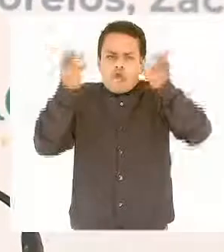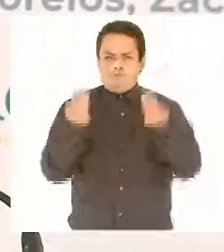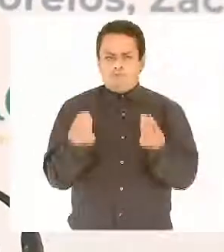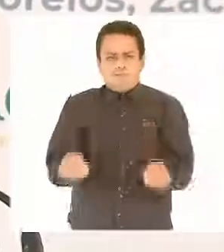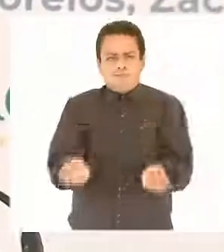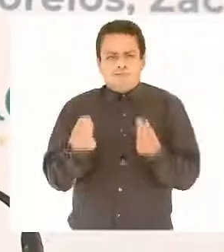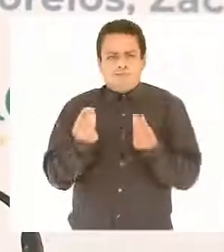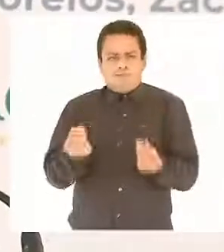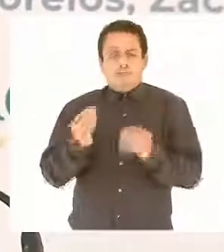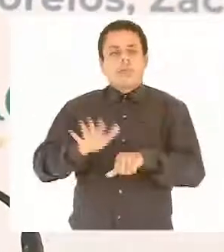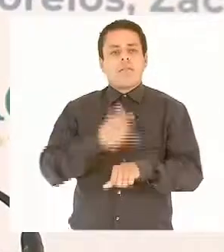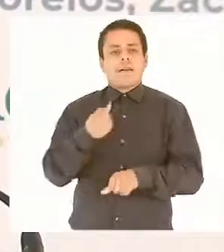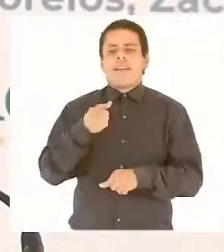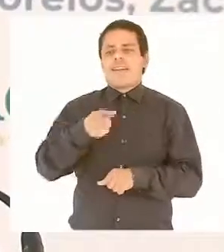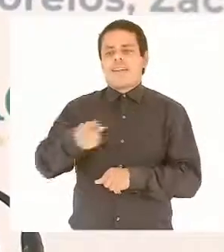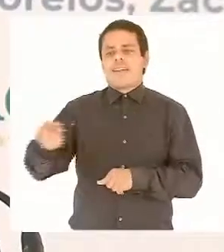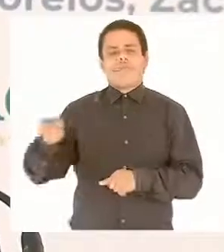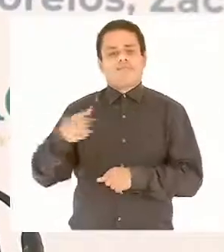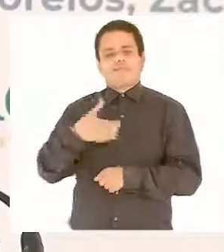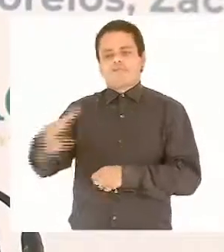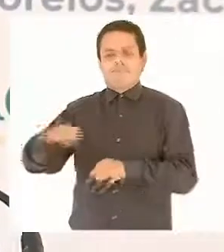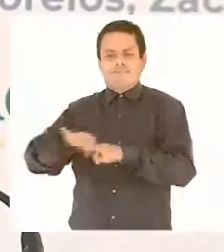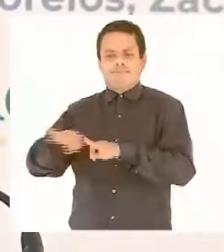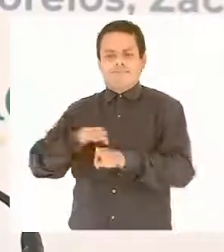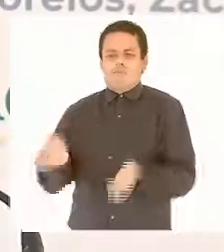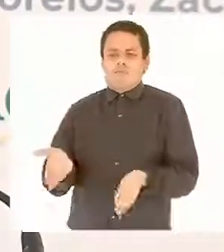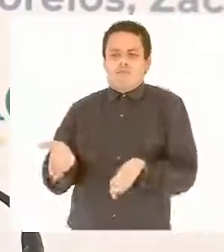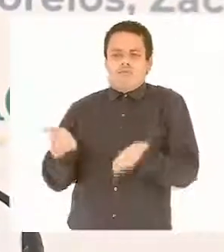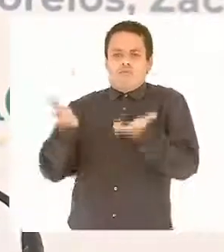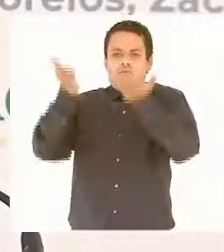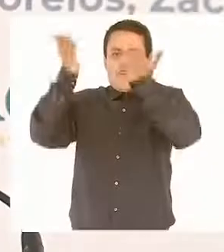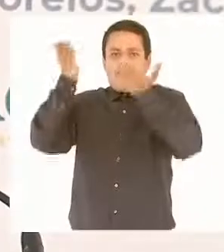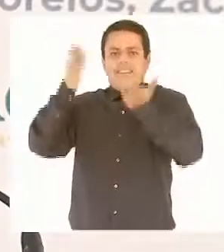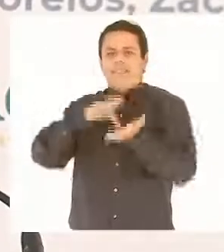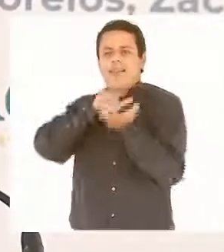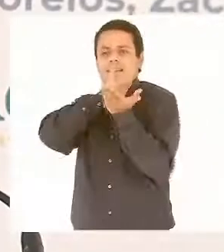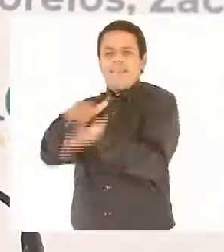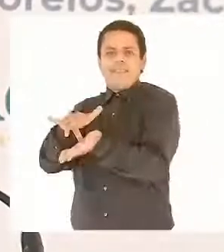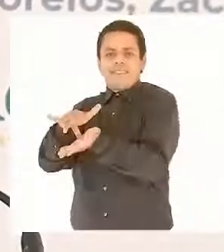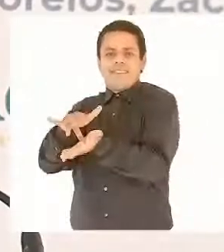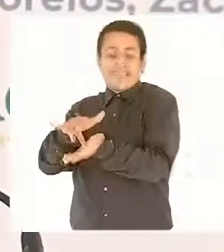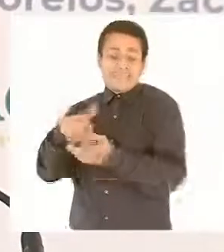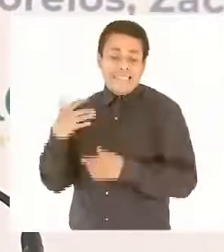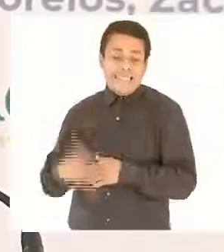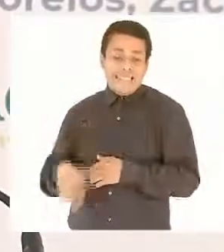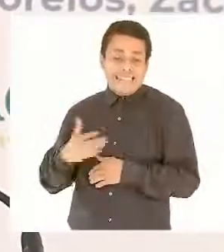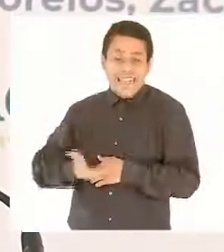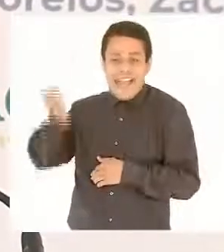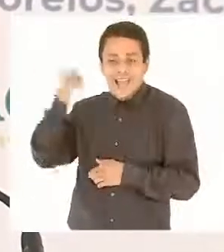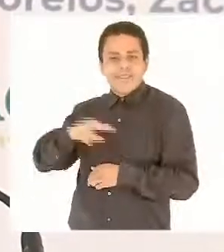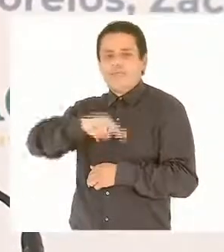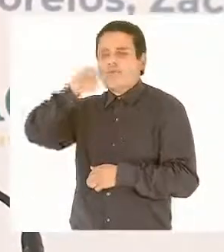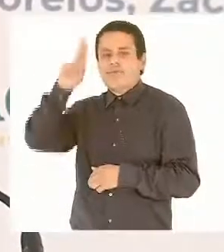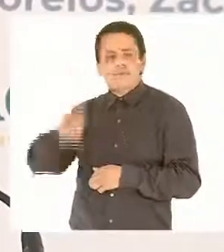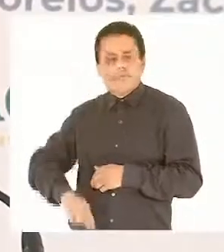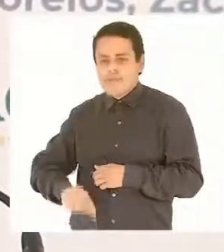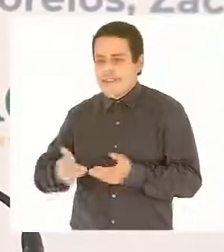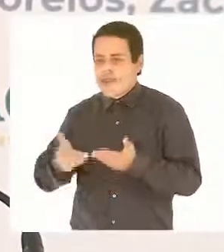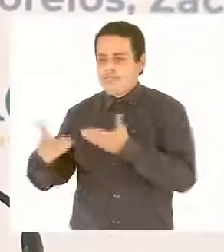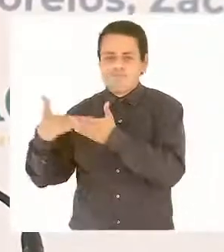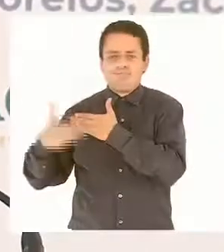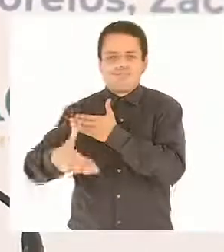por el aumento en la producción, por ese programa, como aquí lo mencionó